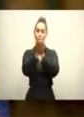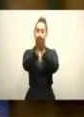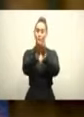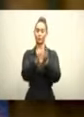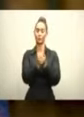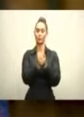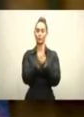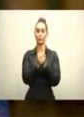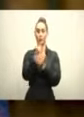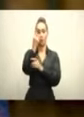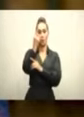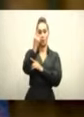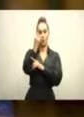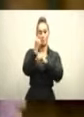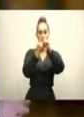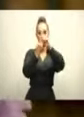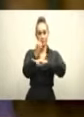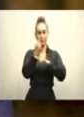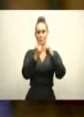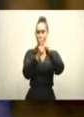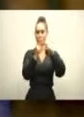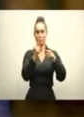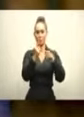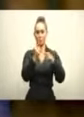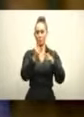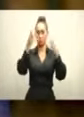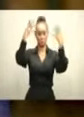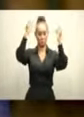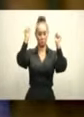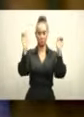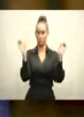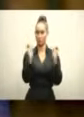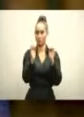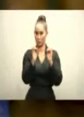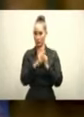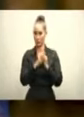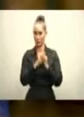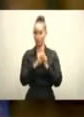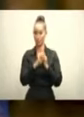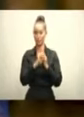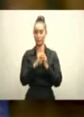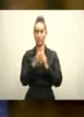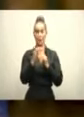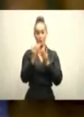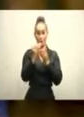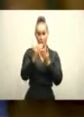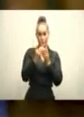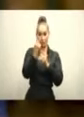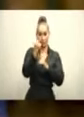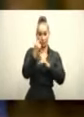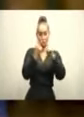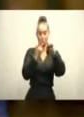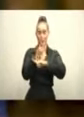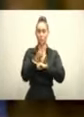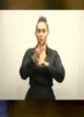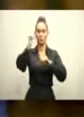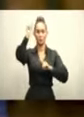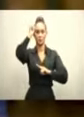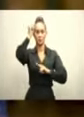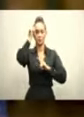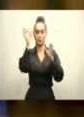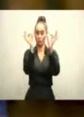medio yo no había asumido el cargo y no se había formado el gobierno. En menos de dos meses, el gobierno ha tenido que